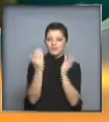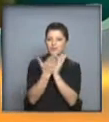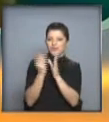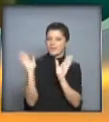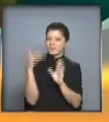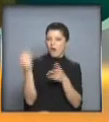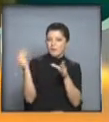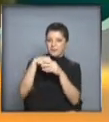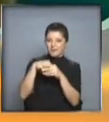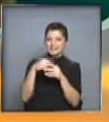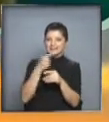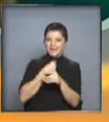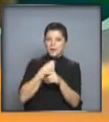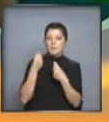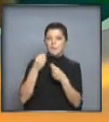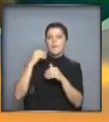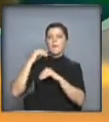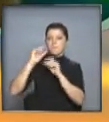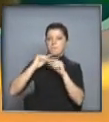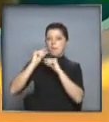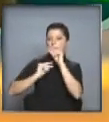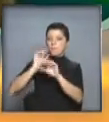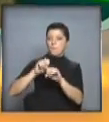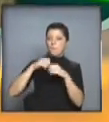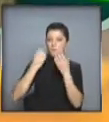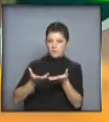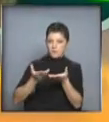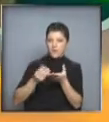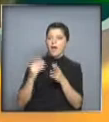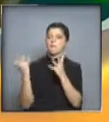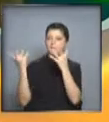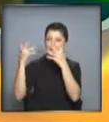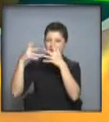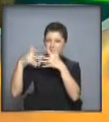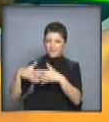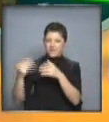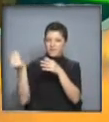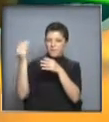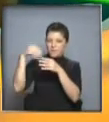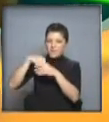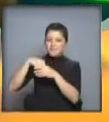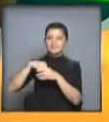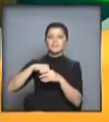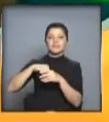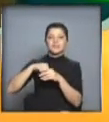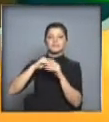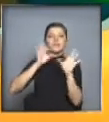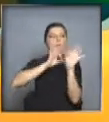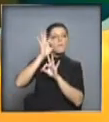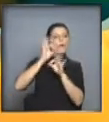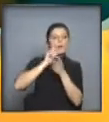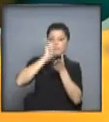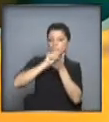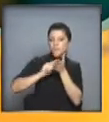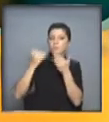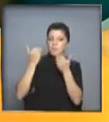poder progresar, para poder incluirse, para poder dar propuestas. Yo creo que...